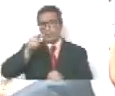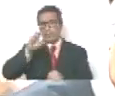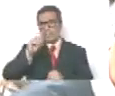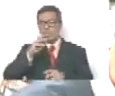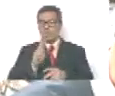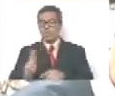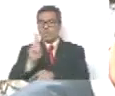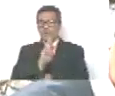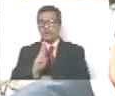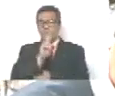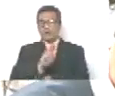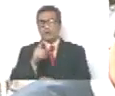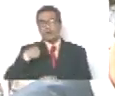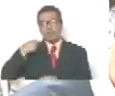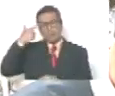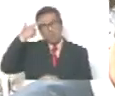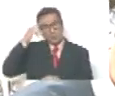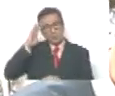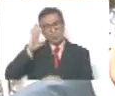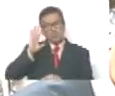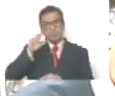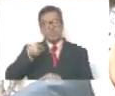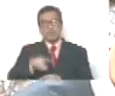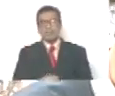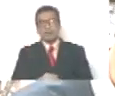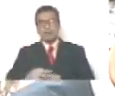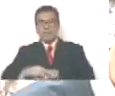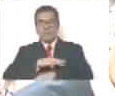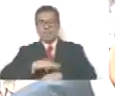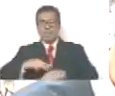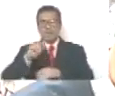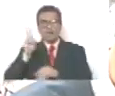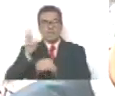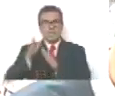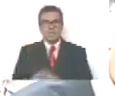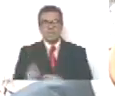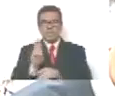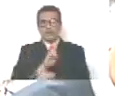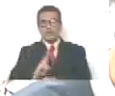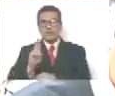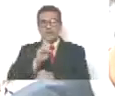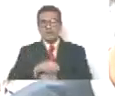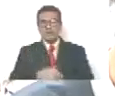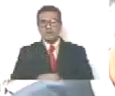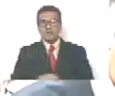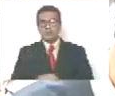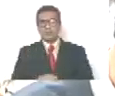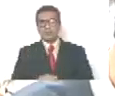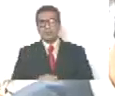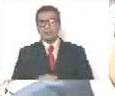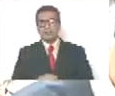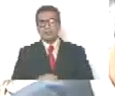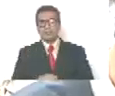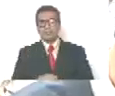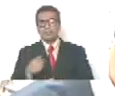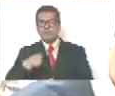una supuesta defensa del magisterio venezolano, a utilizar el nombre de Prieto. Es verdad, Prieto lo dijo muchas